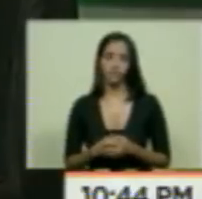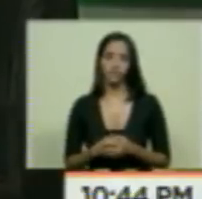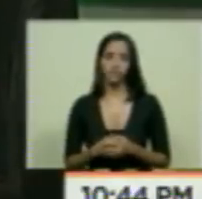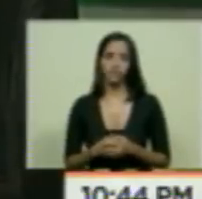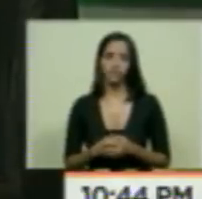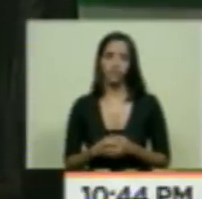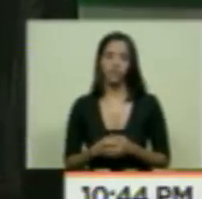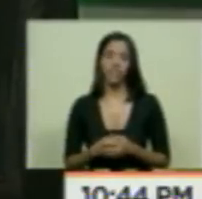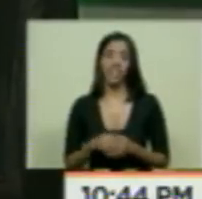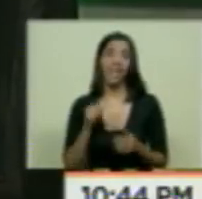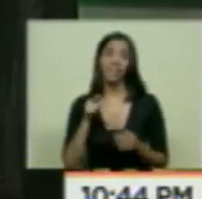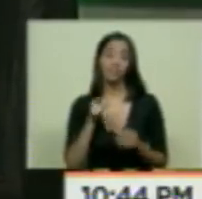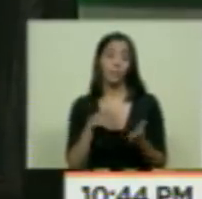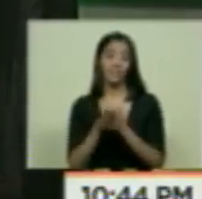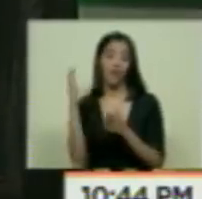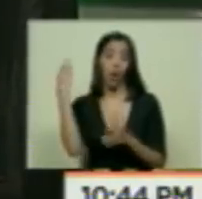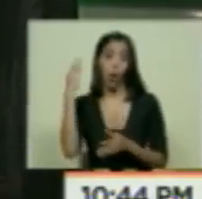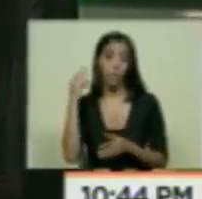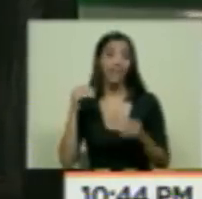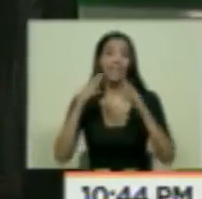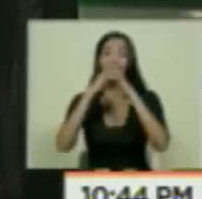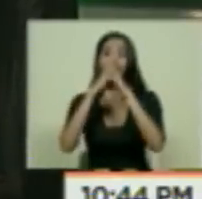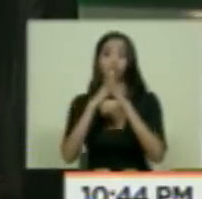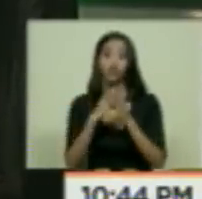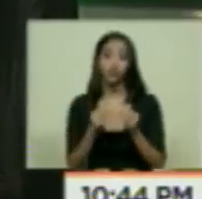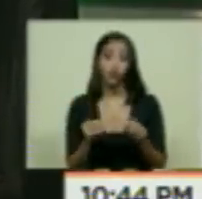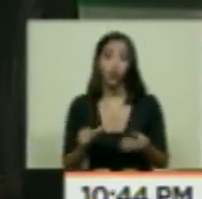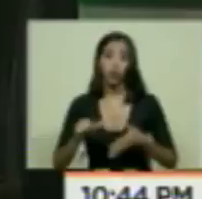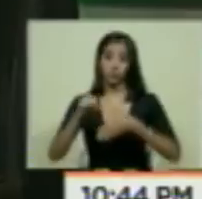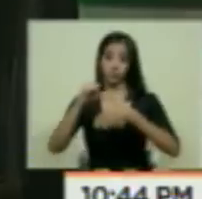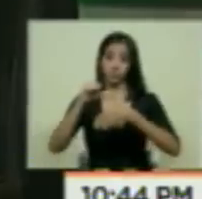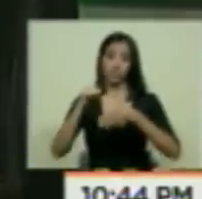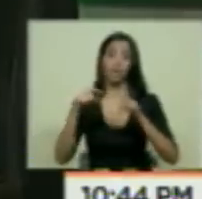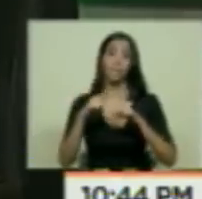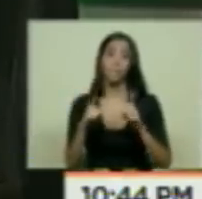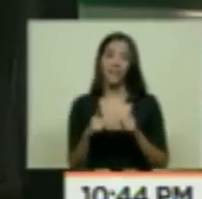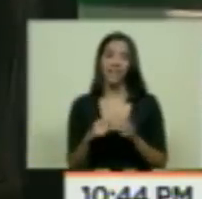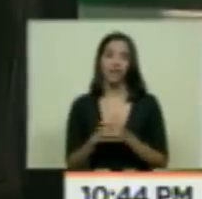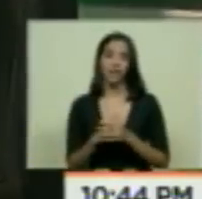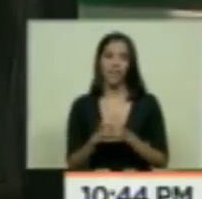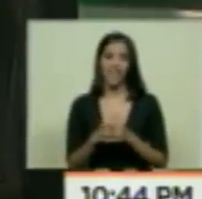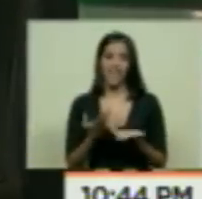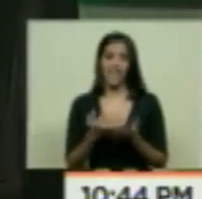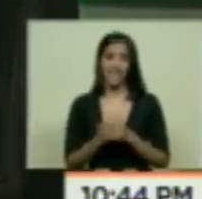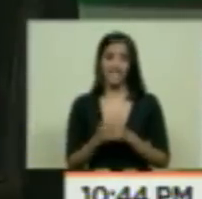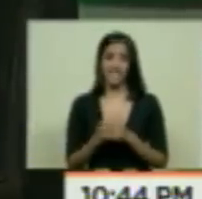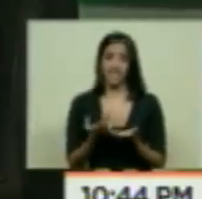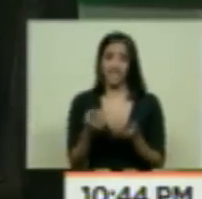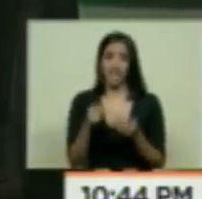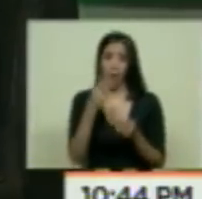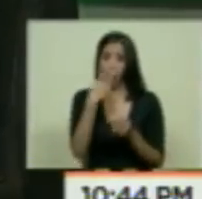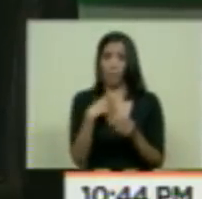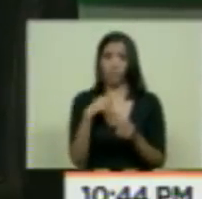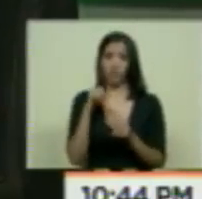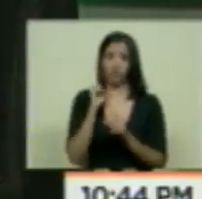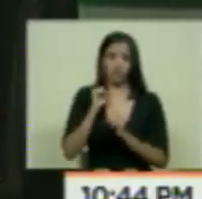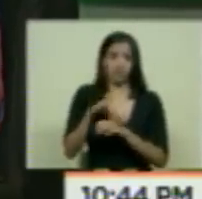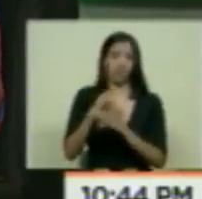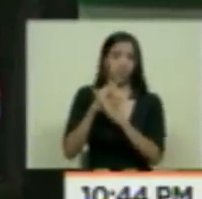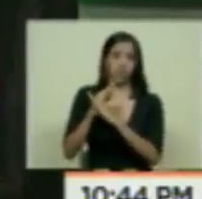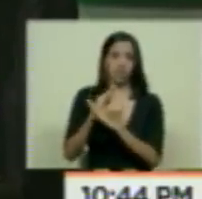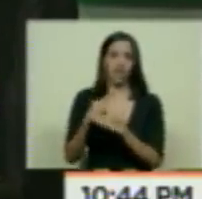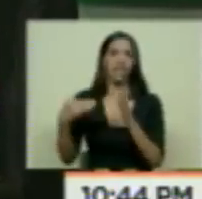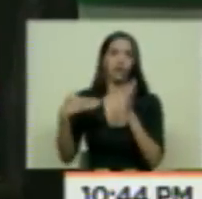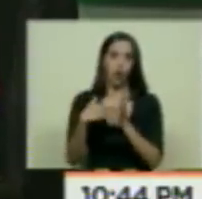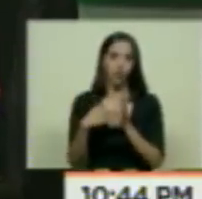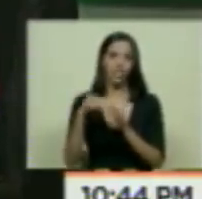no solamente en Colombia, está pasando en todo el continente. Pero esa aporofobia no es en contra de los venezolanos, sino en contra de los mismos colombianos. Vamos